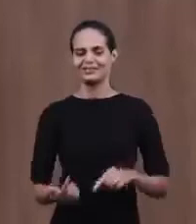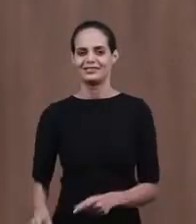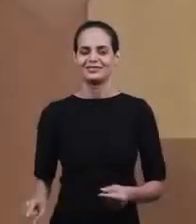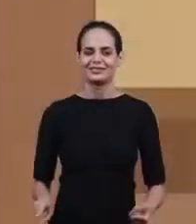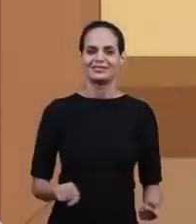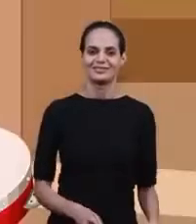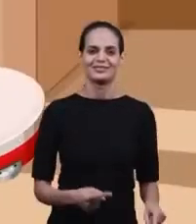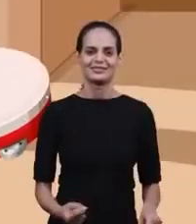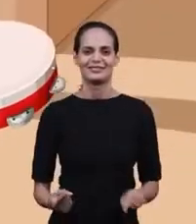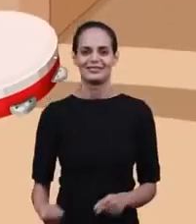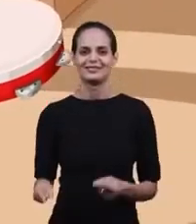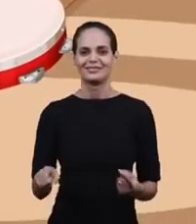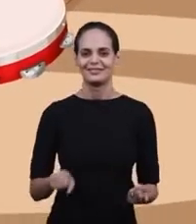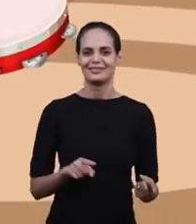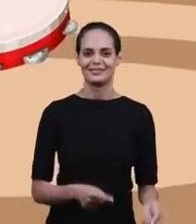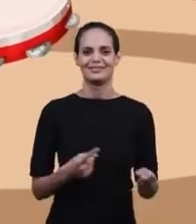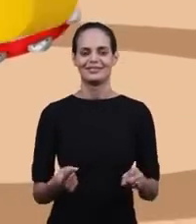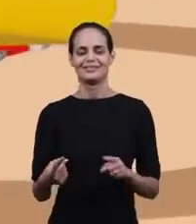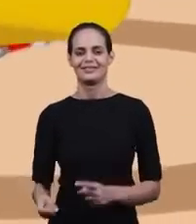Señor.